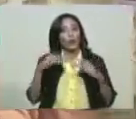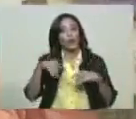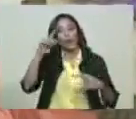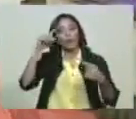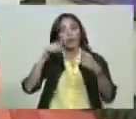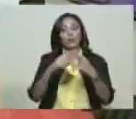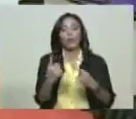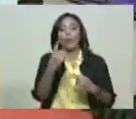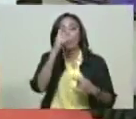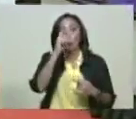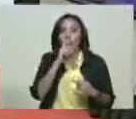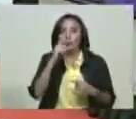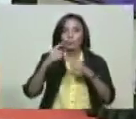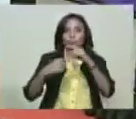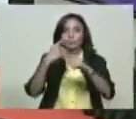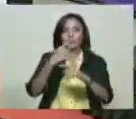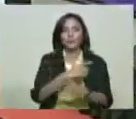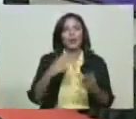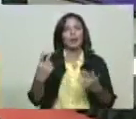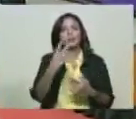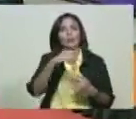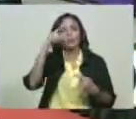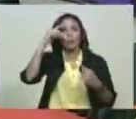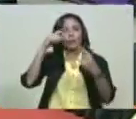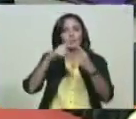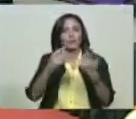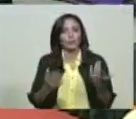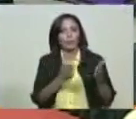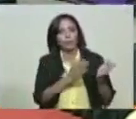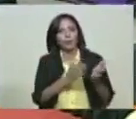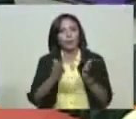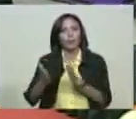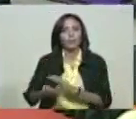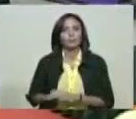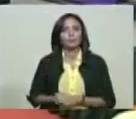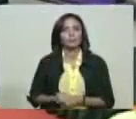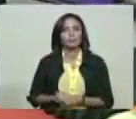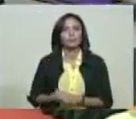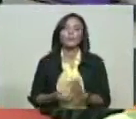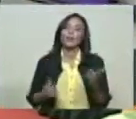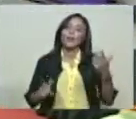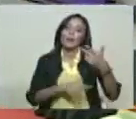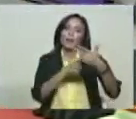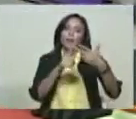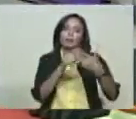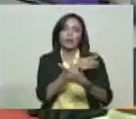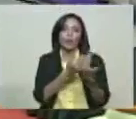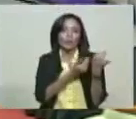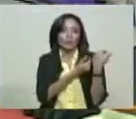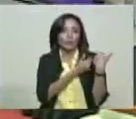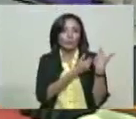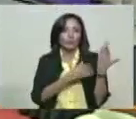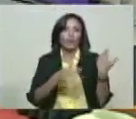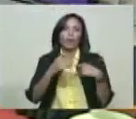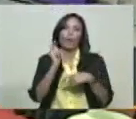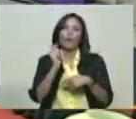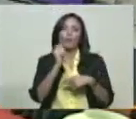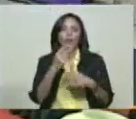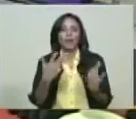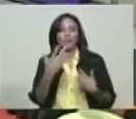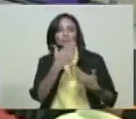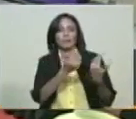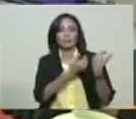un año la segunda gran tarea y la tercera gran tarea compañero no por ser